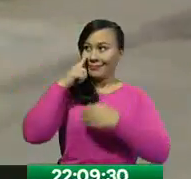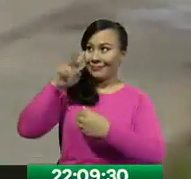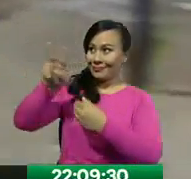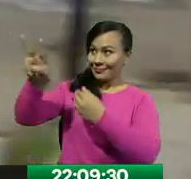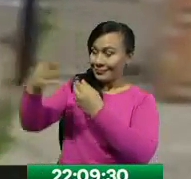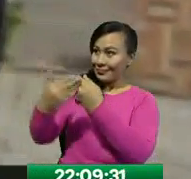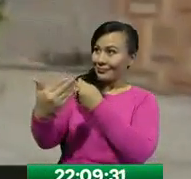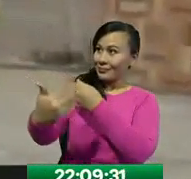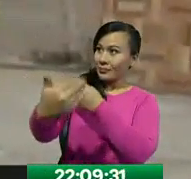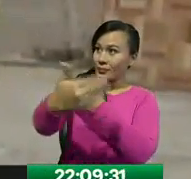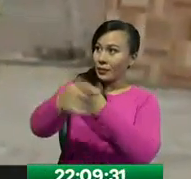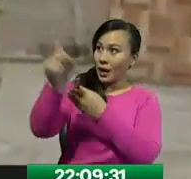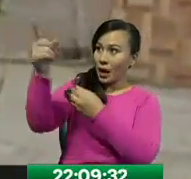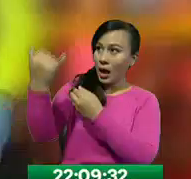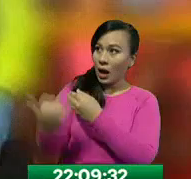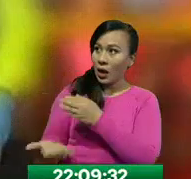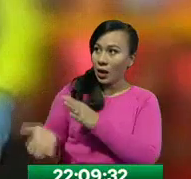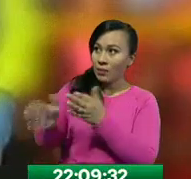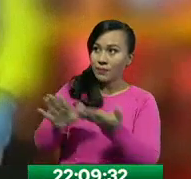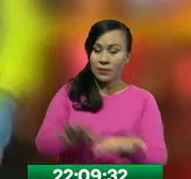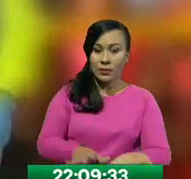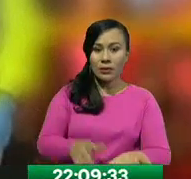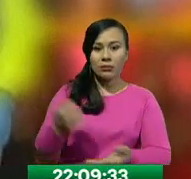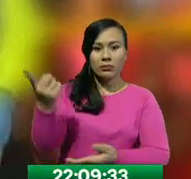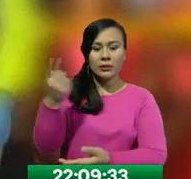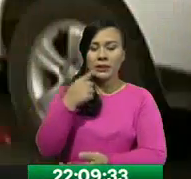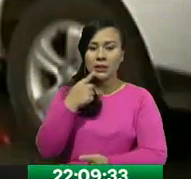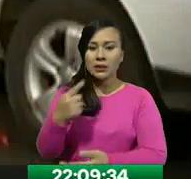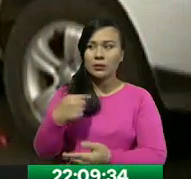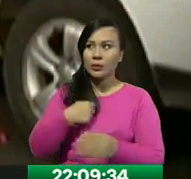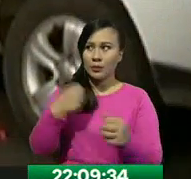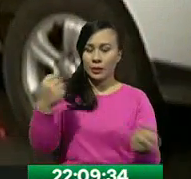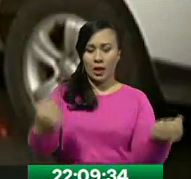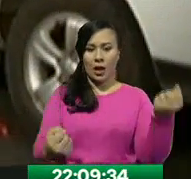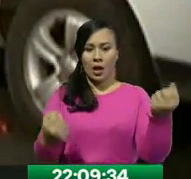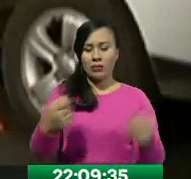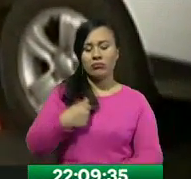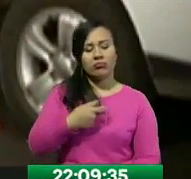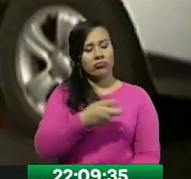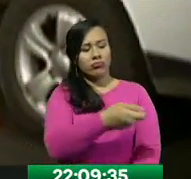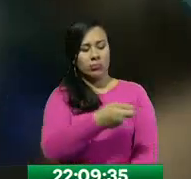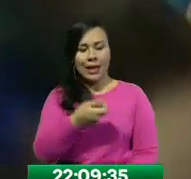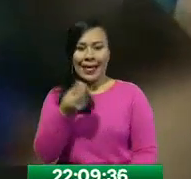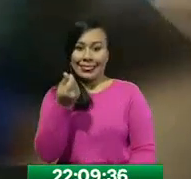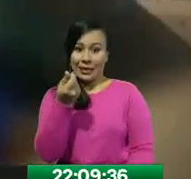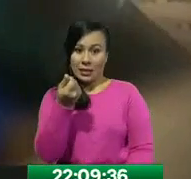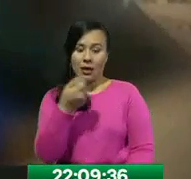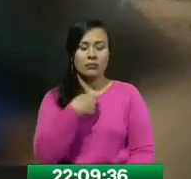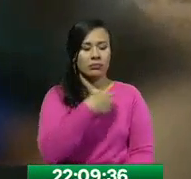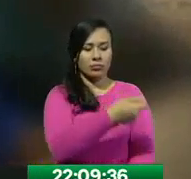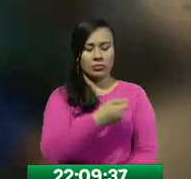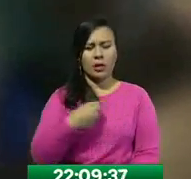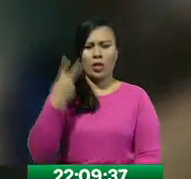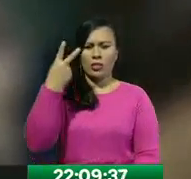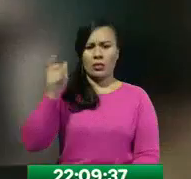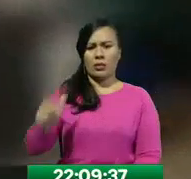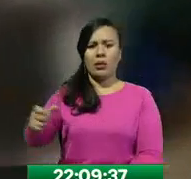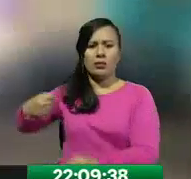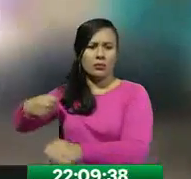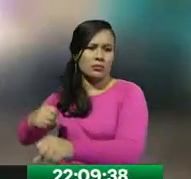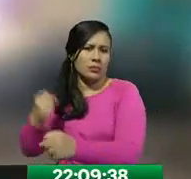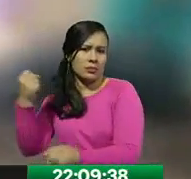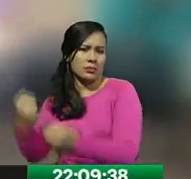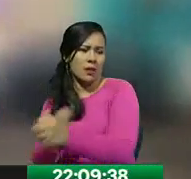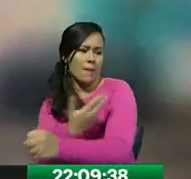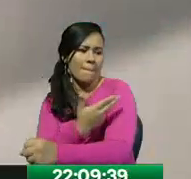de la casa donde actualmente vivía. Tras bajarse de su vehículo para retirar dinero de un cajero automático, dos personas que iban en otro carro